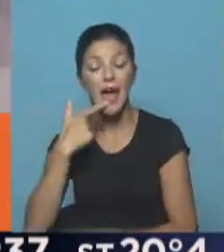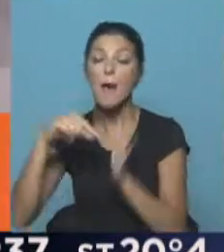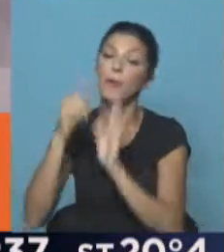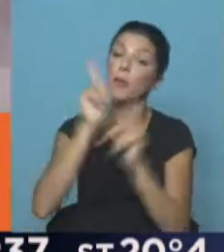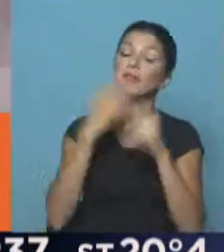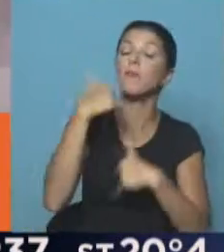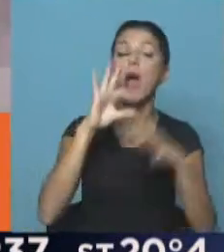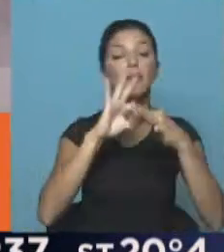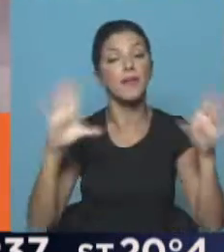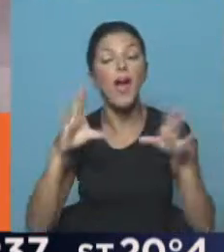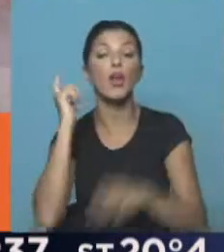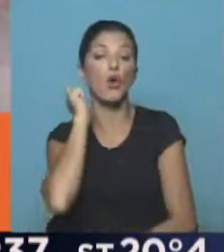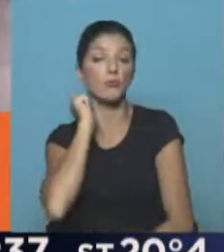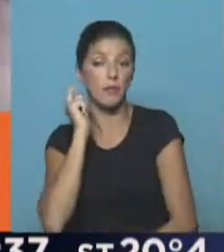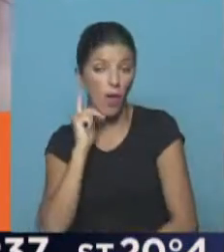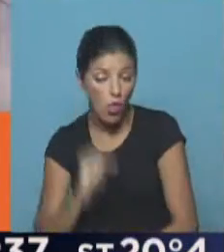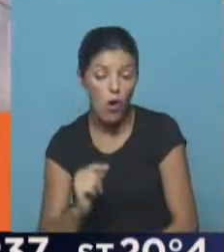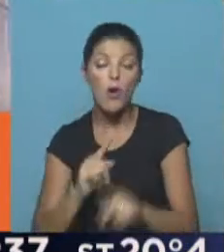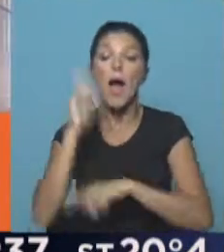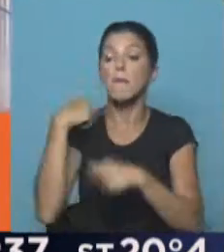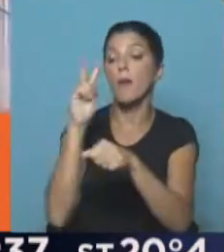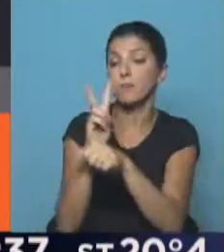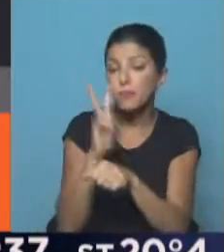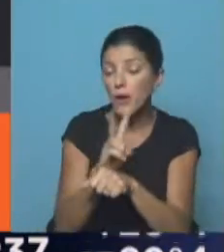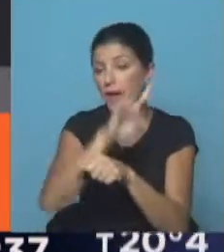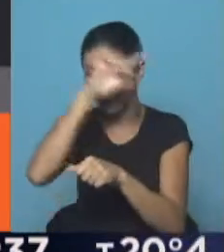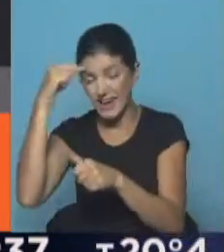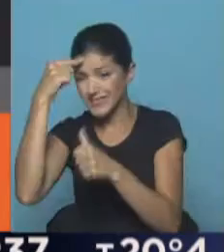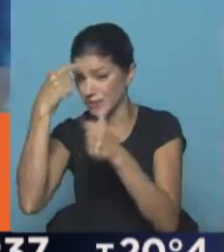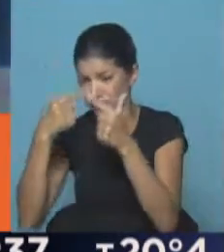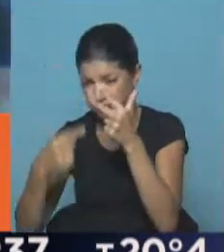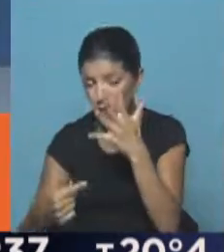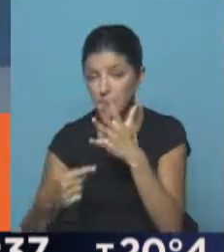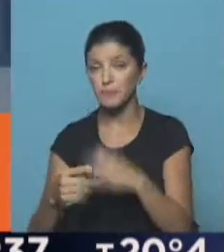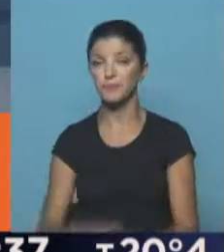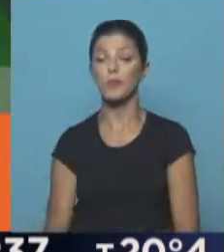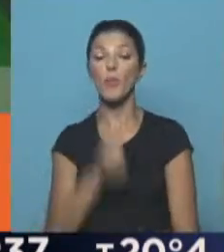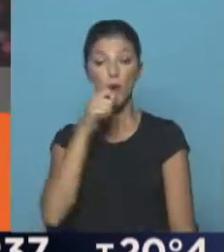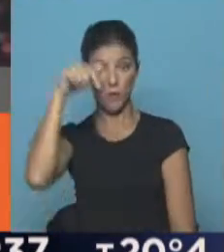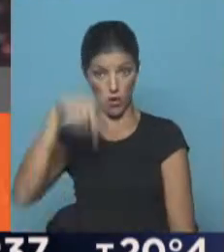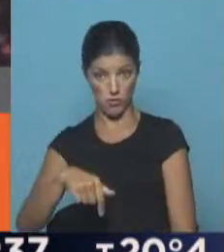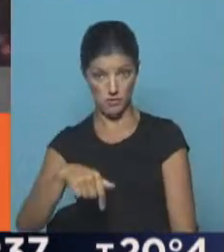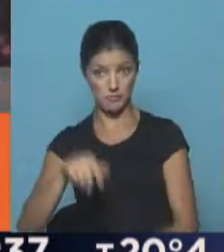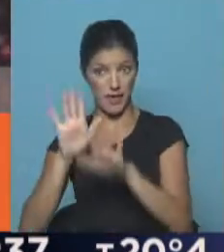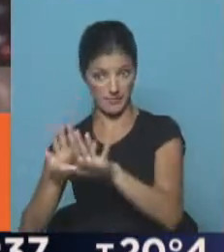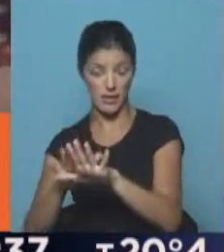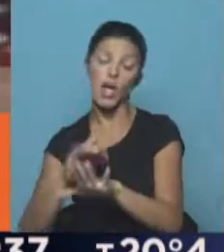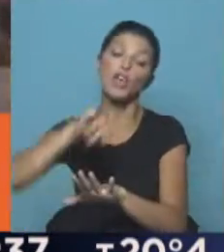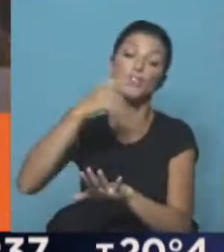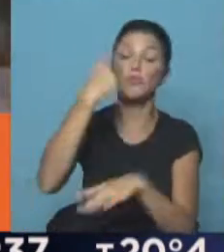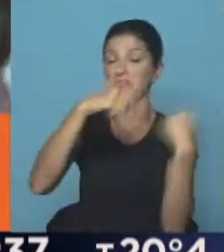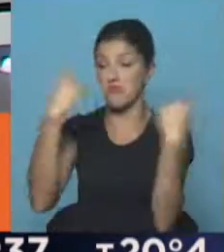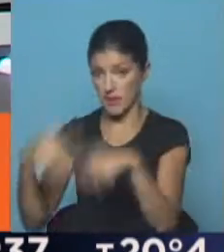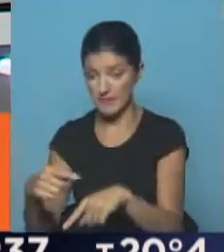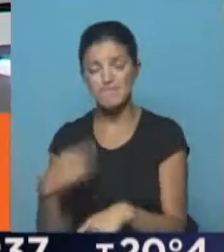más conservadora, a veces es más proteccionista, a veces es menos proteccionista, a veces, como en este caso, es ultra demagógica y en otros casos es menos demagógica. Me parece que va a